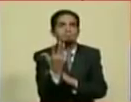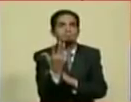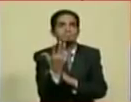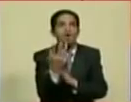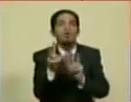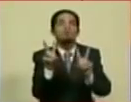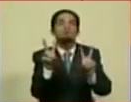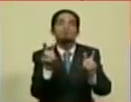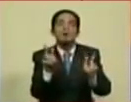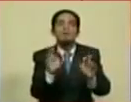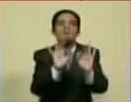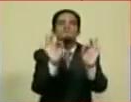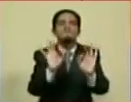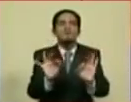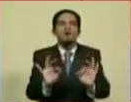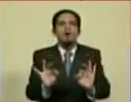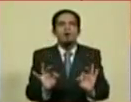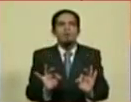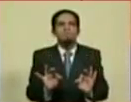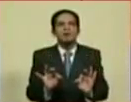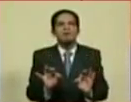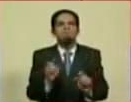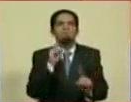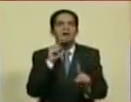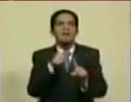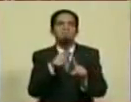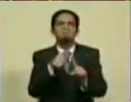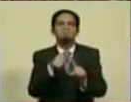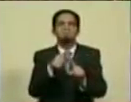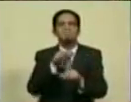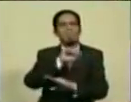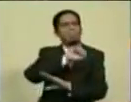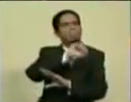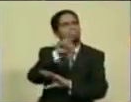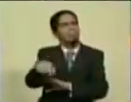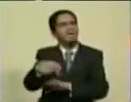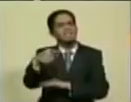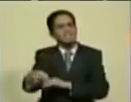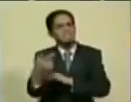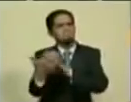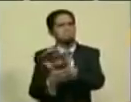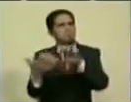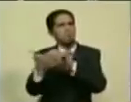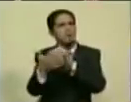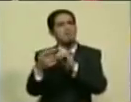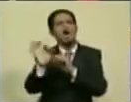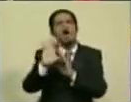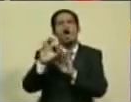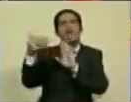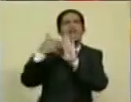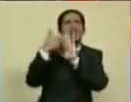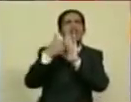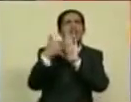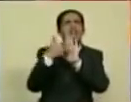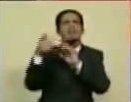nuevas condiciones para superar estas agresiones por parte del gobierno de los Estados Unidos.